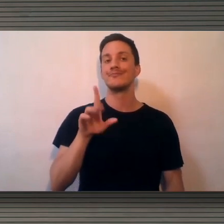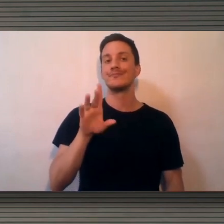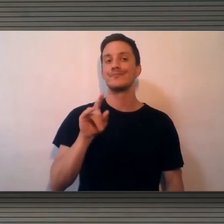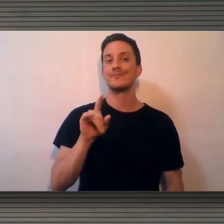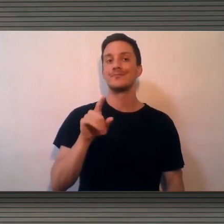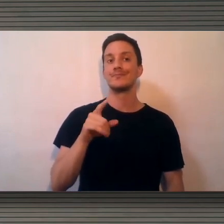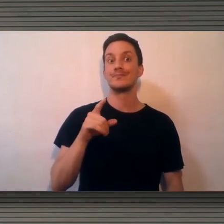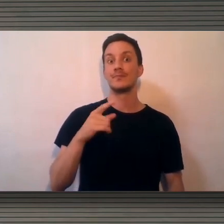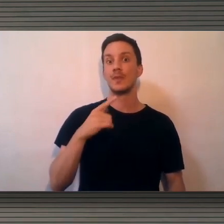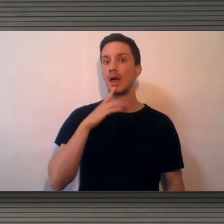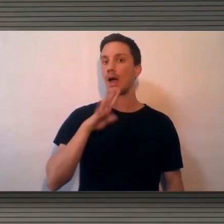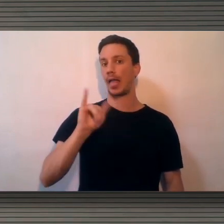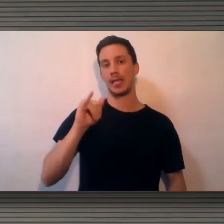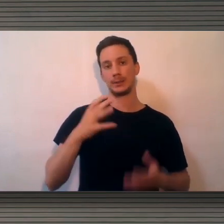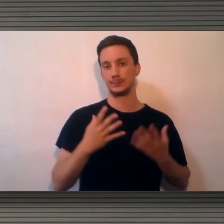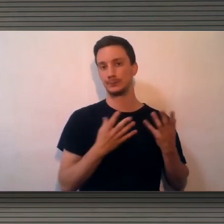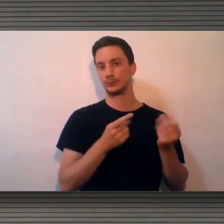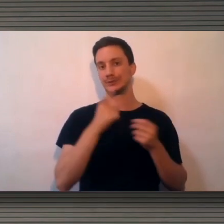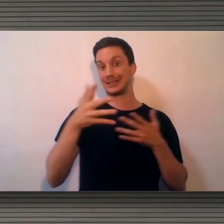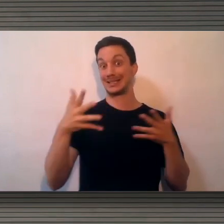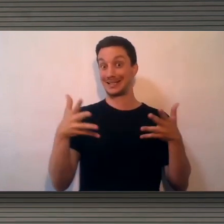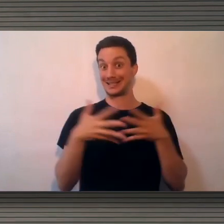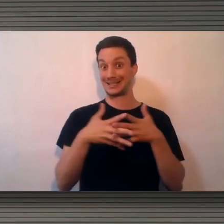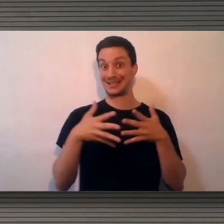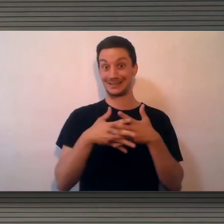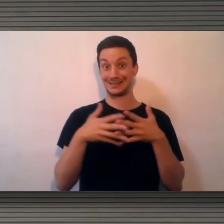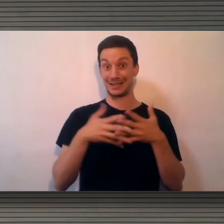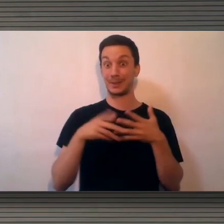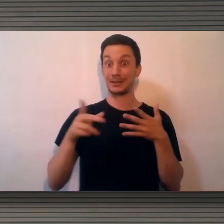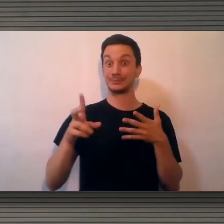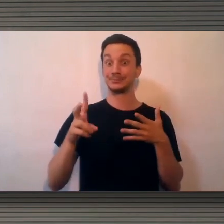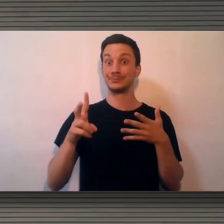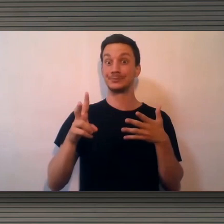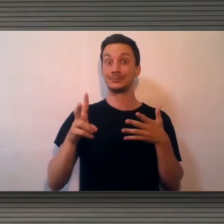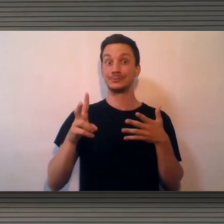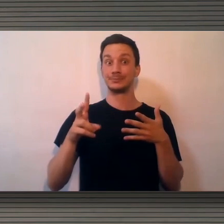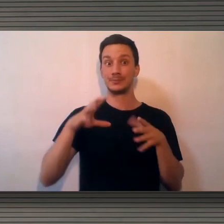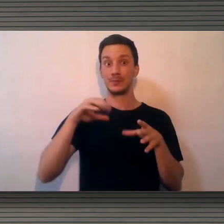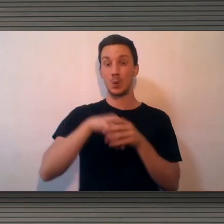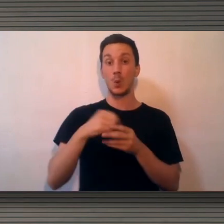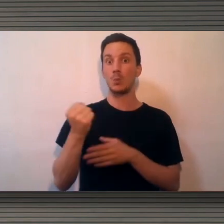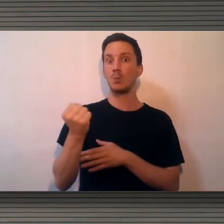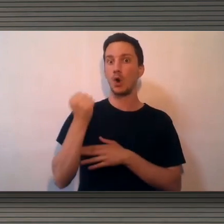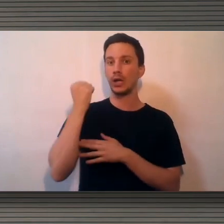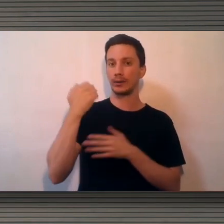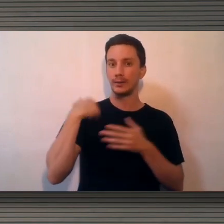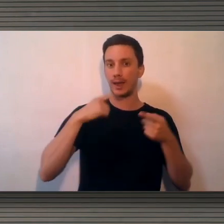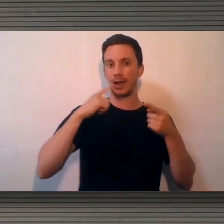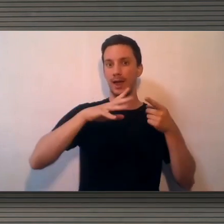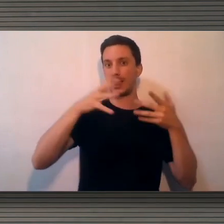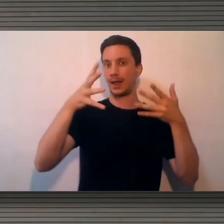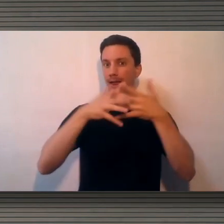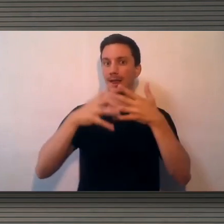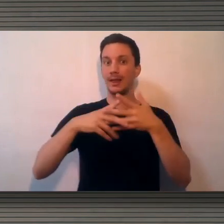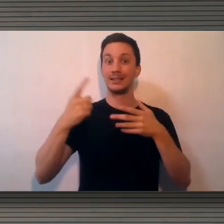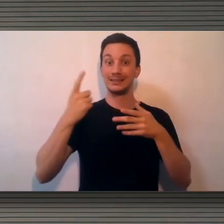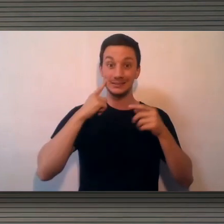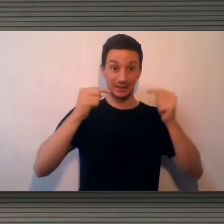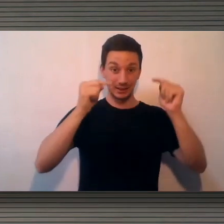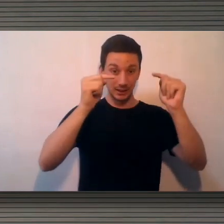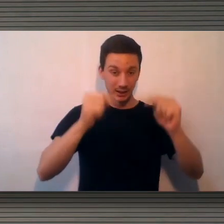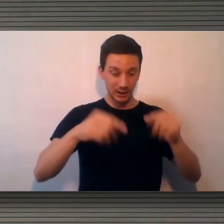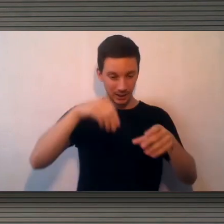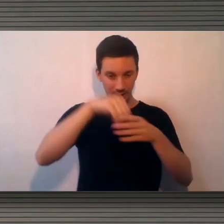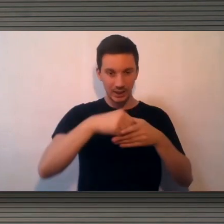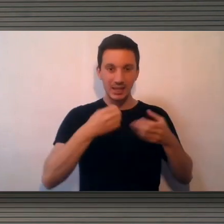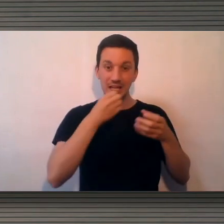que hay muchísimo, es ese esquema que os decía de la potencia. O sea, si miras en el prospecto, te dice